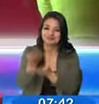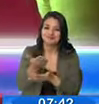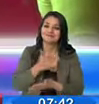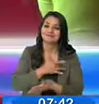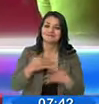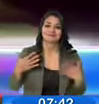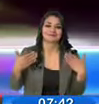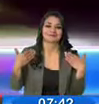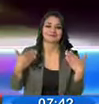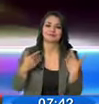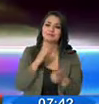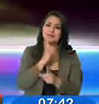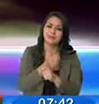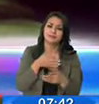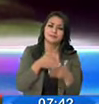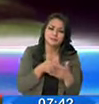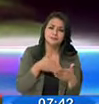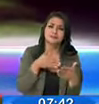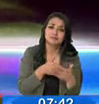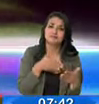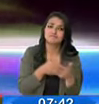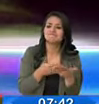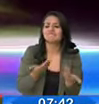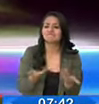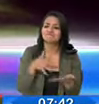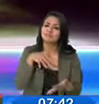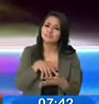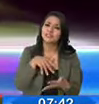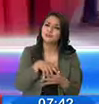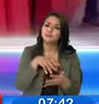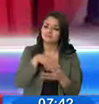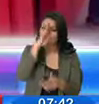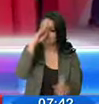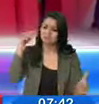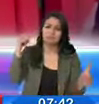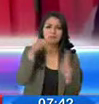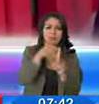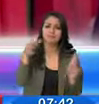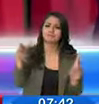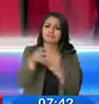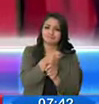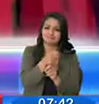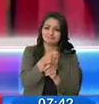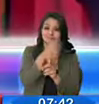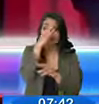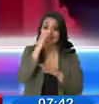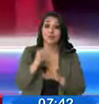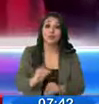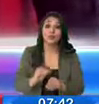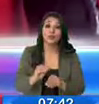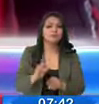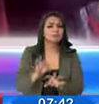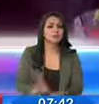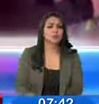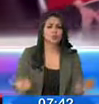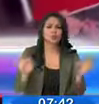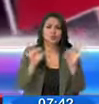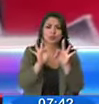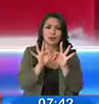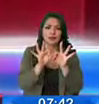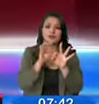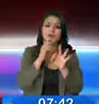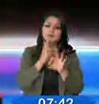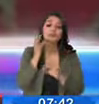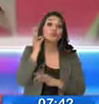convicción que a pesar de todos los obstáculos, el estudio es una meta que siempre quiso cumplir. Su educación, dice, es otro paso en su realización